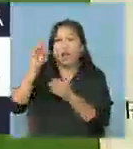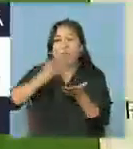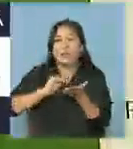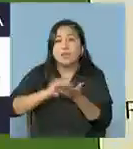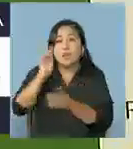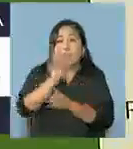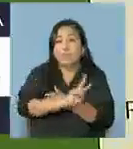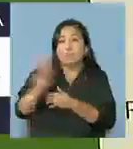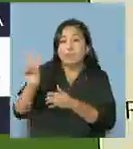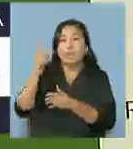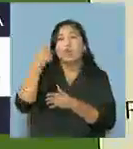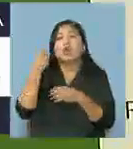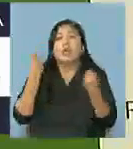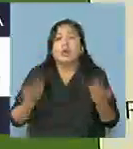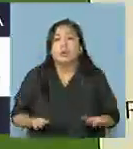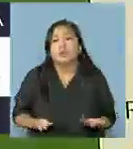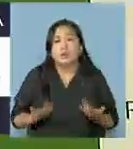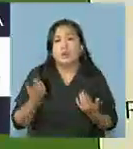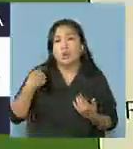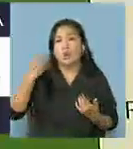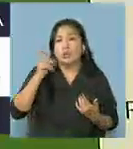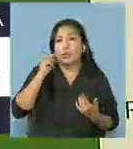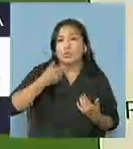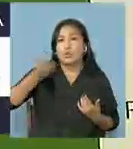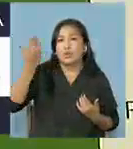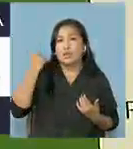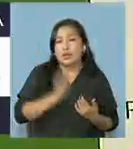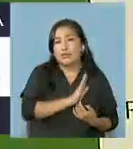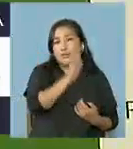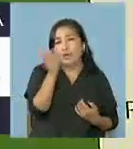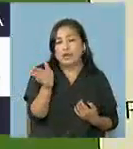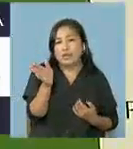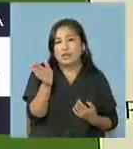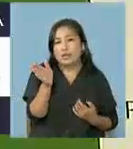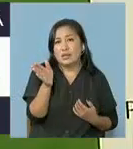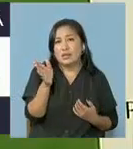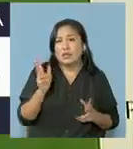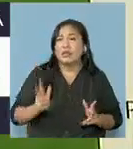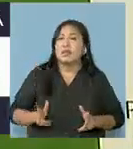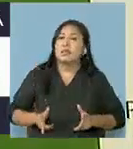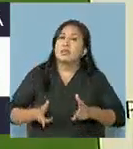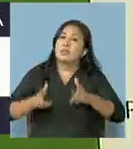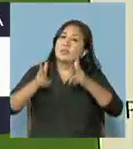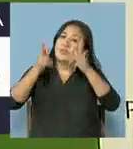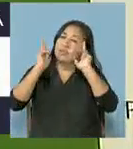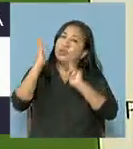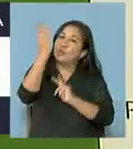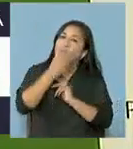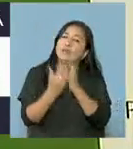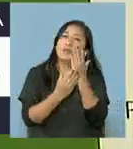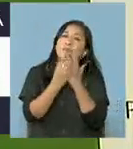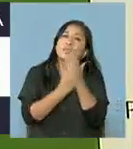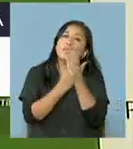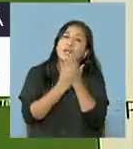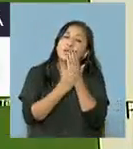estábamos observando nosotros, porque cuando fuimos el otro día a lo que es este edificio importante que va a tener el Ministerio de Educación,